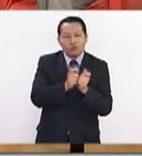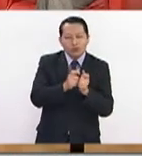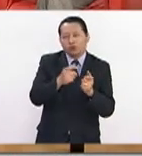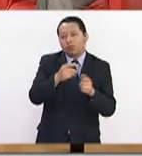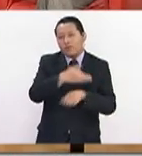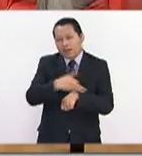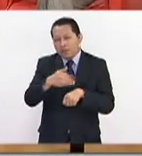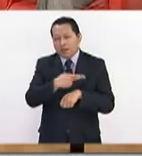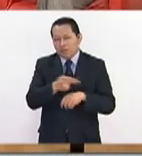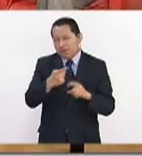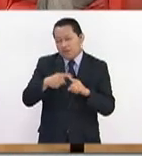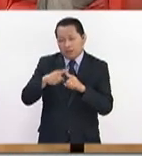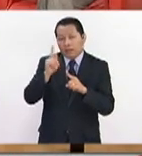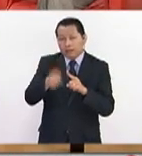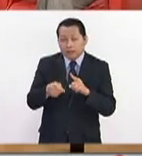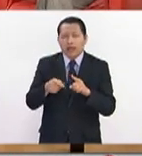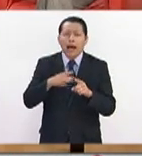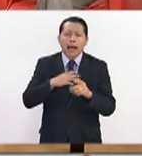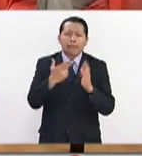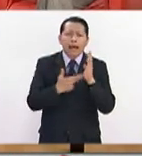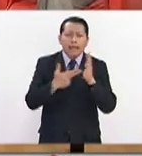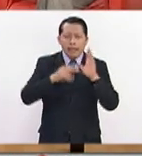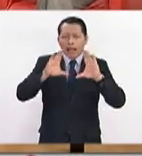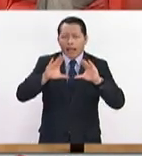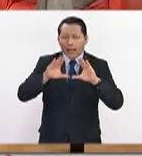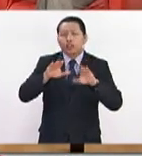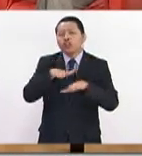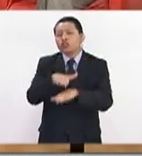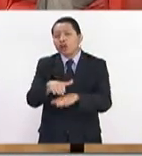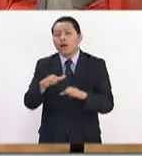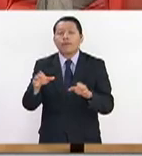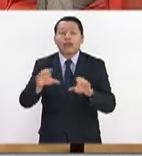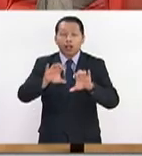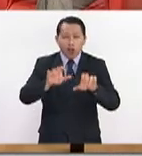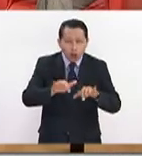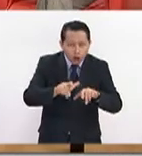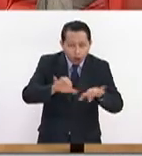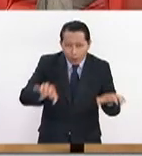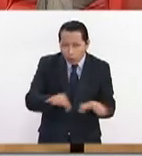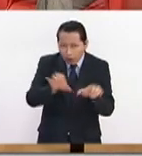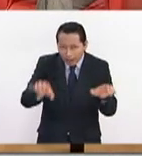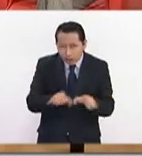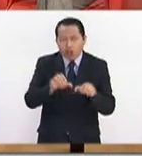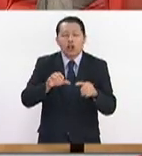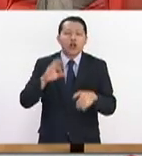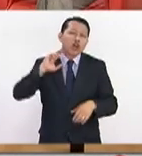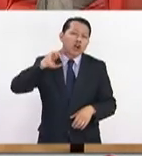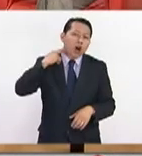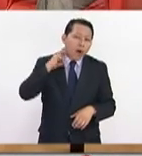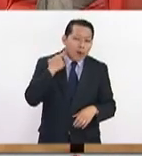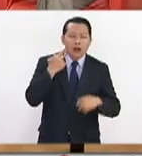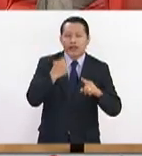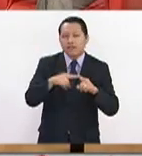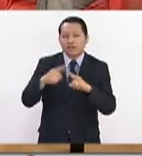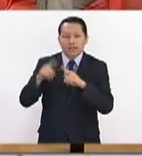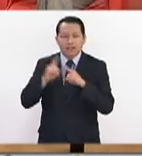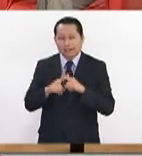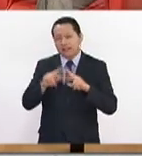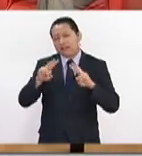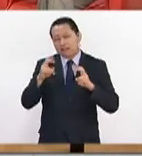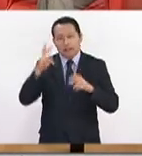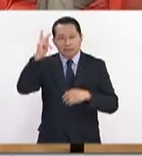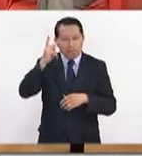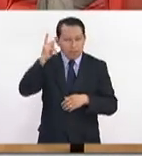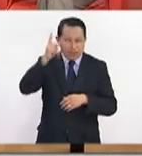algunos talleres sobre lo que es computación, robótica. Es un programa de princesas en la tecnología. Llegan